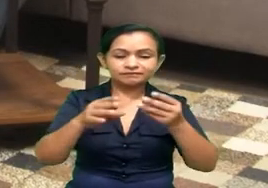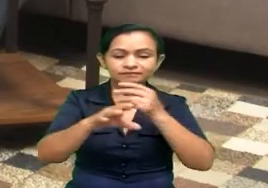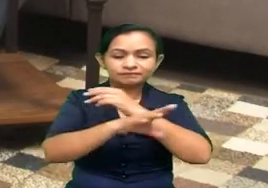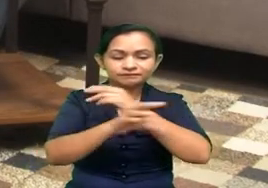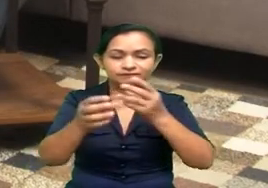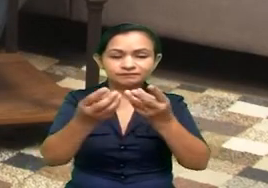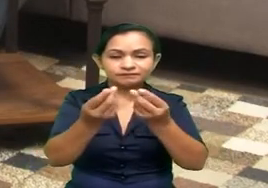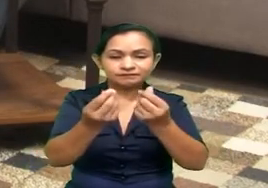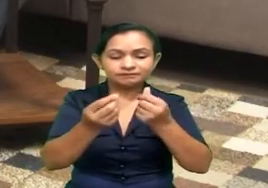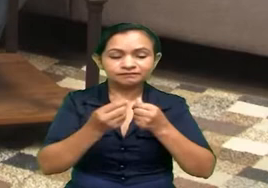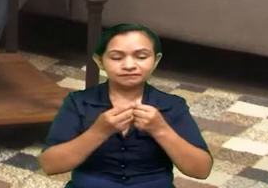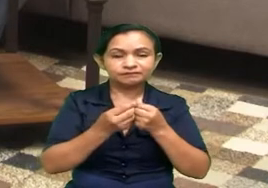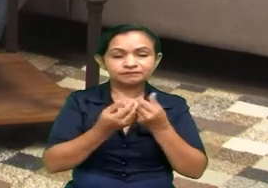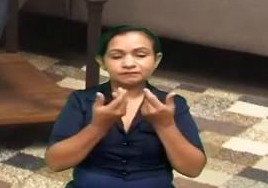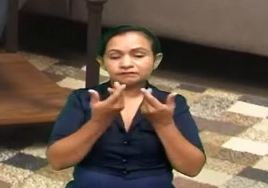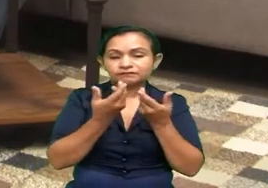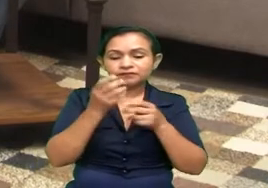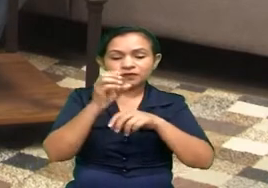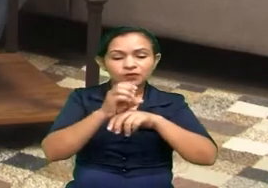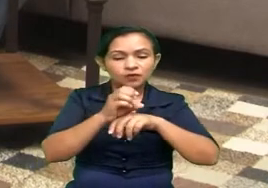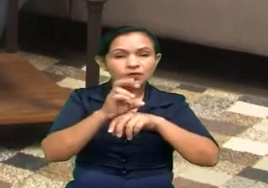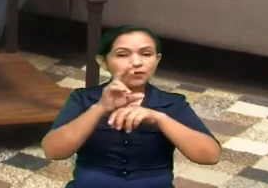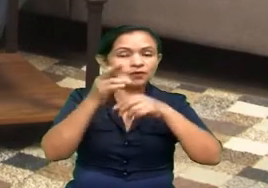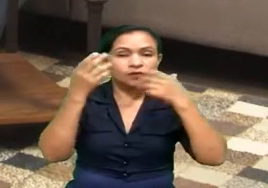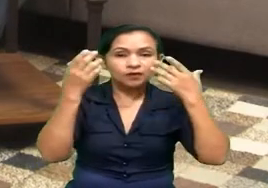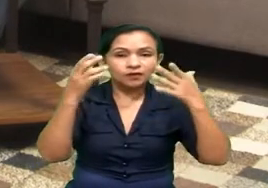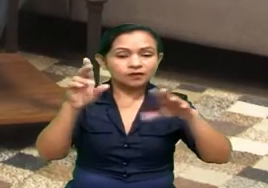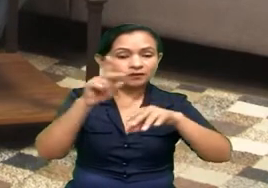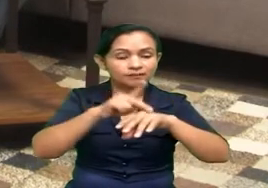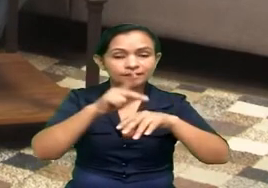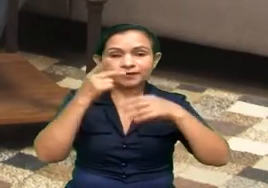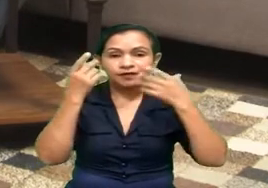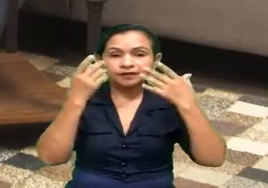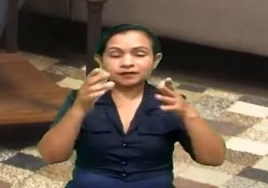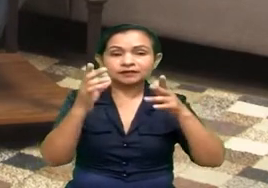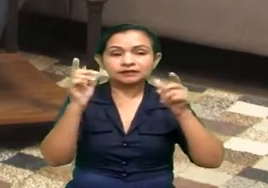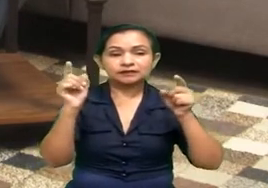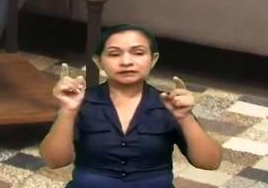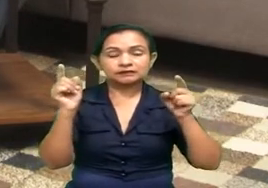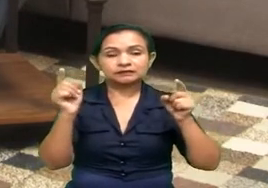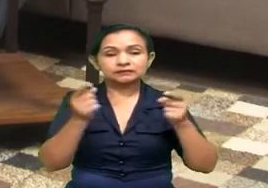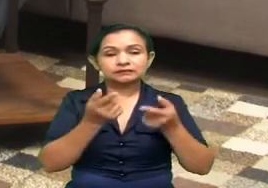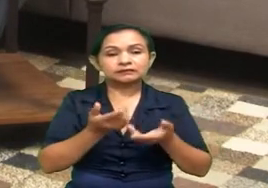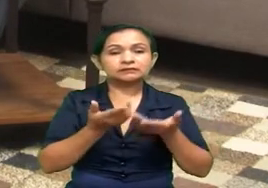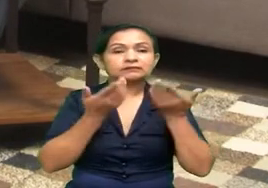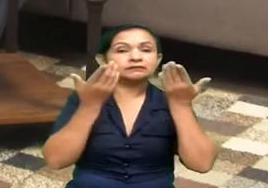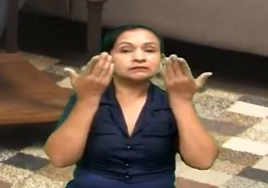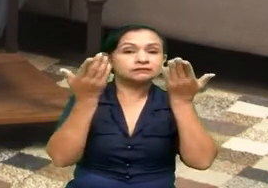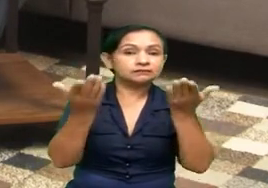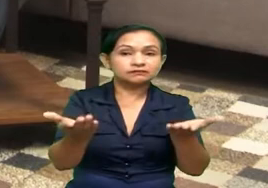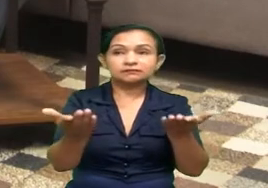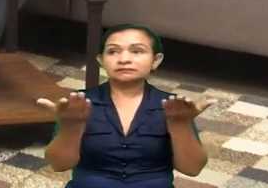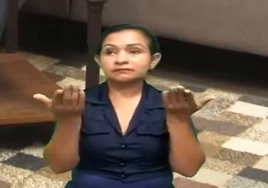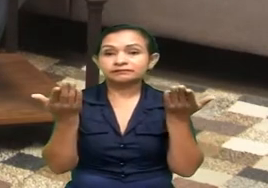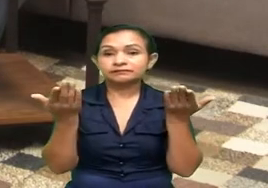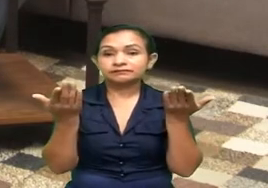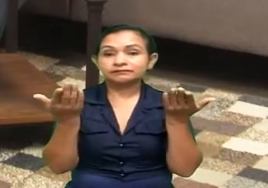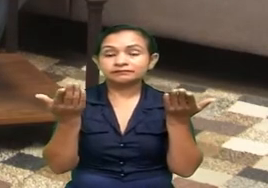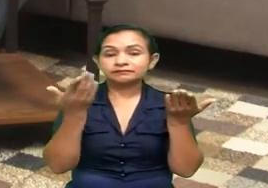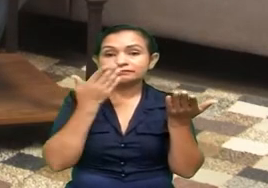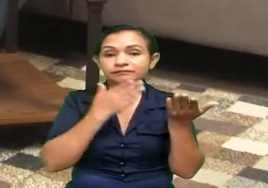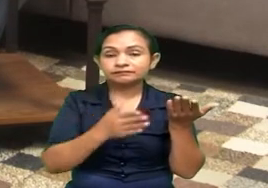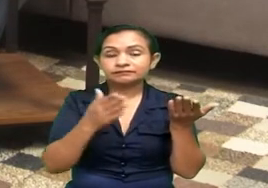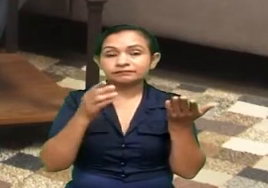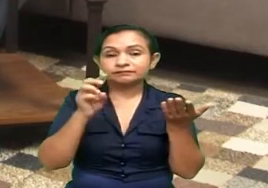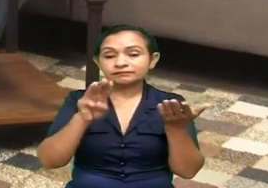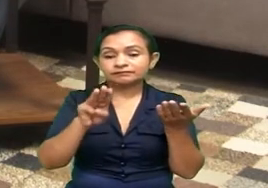hemos perdido riqueza, fruto de la traición, de la entrega, del